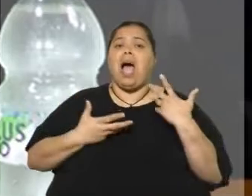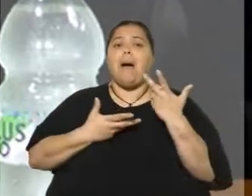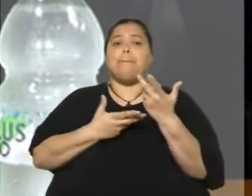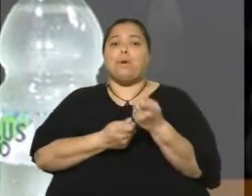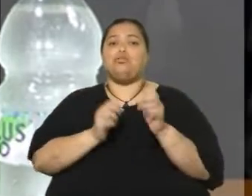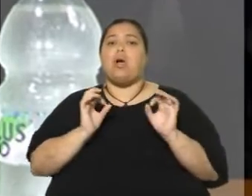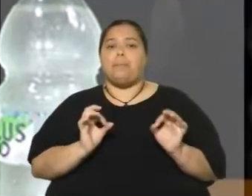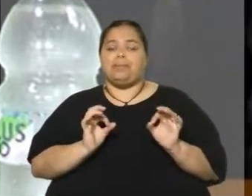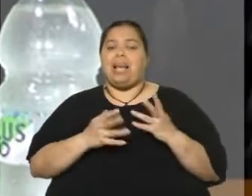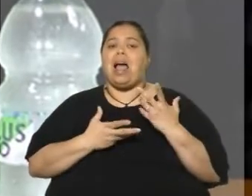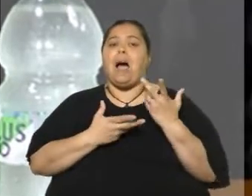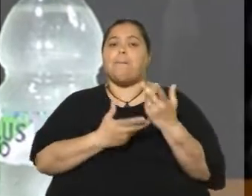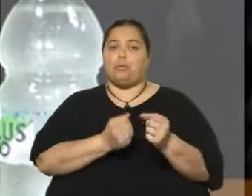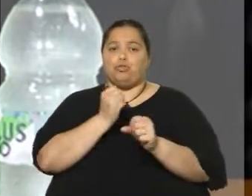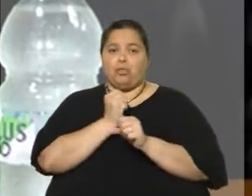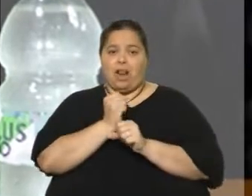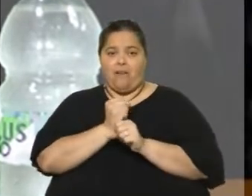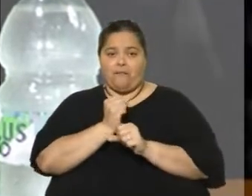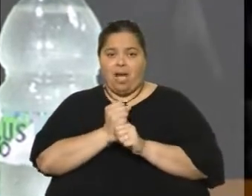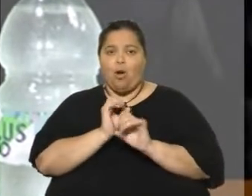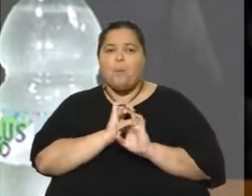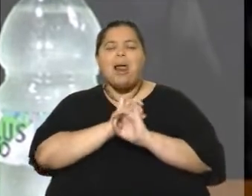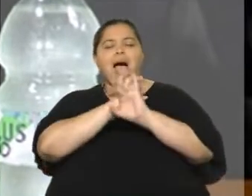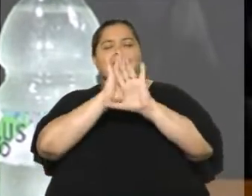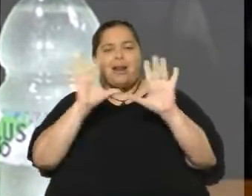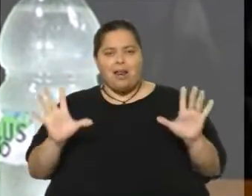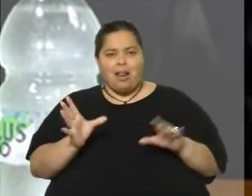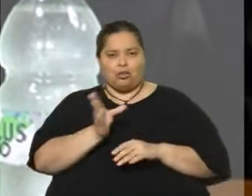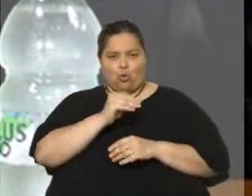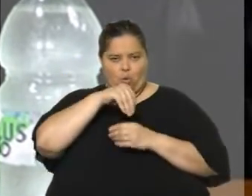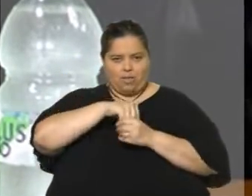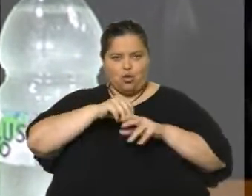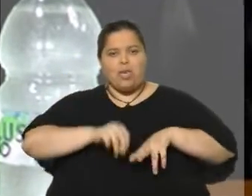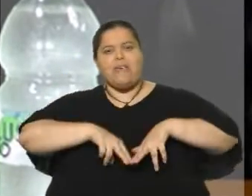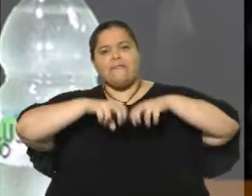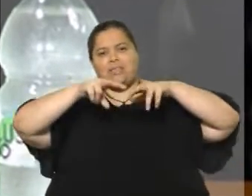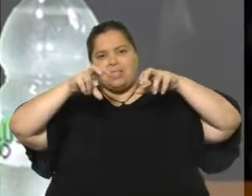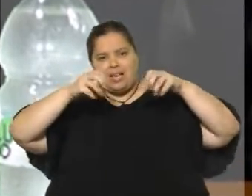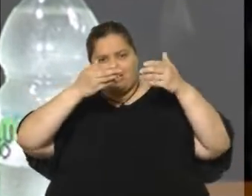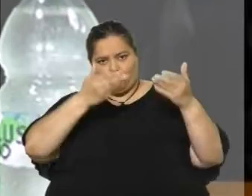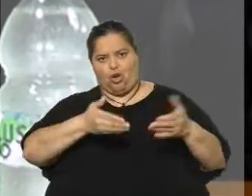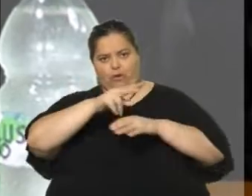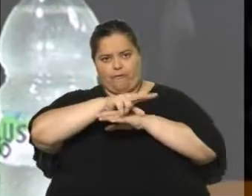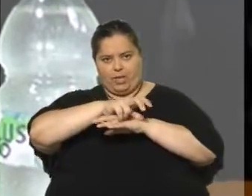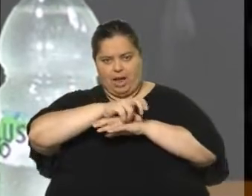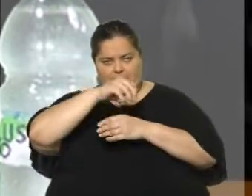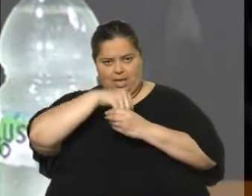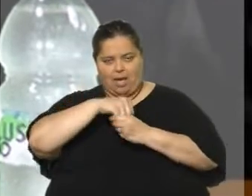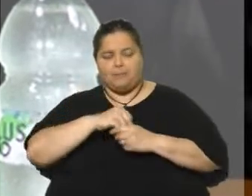especialmente el trabajo esclarecedor que procura la actuación de la